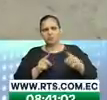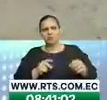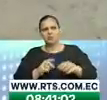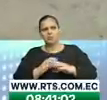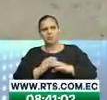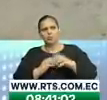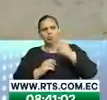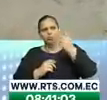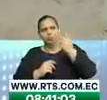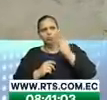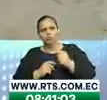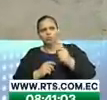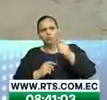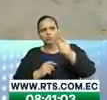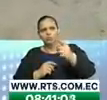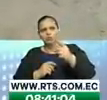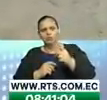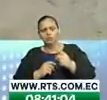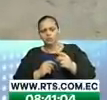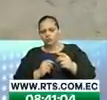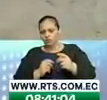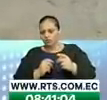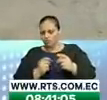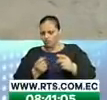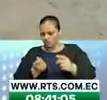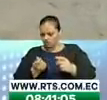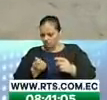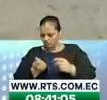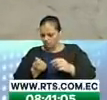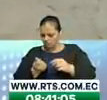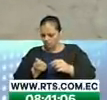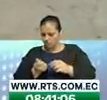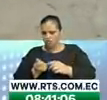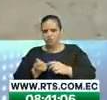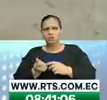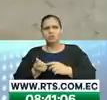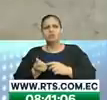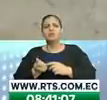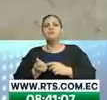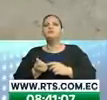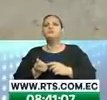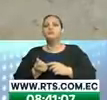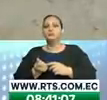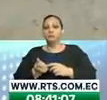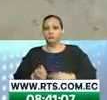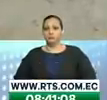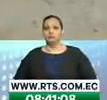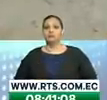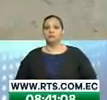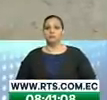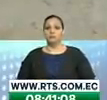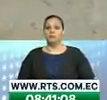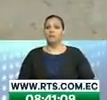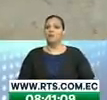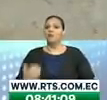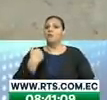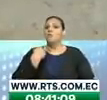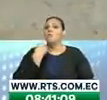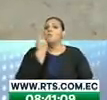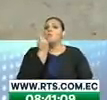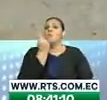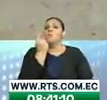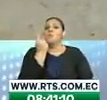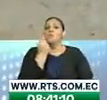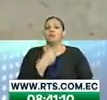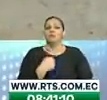le complica la situación y es muy difícil porque algunos viven o sobreviven con un dólar diario, un dólar 50 diario, y es